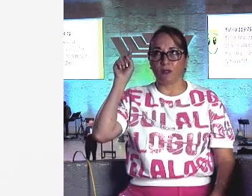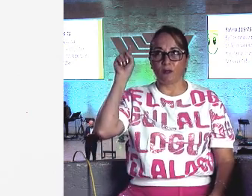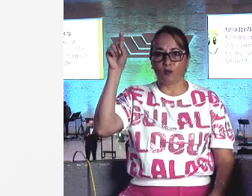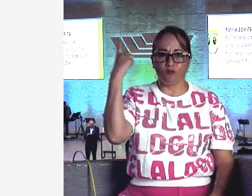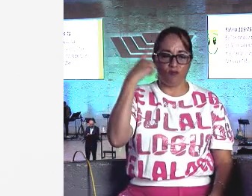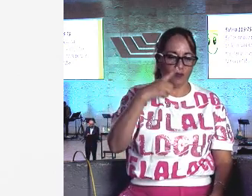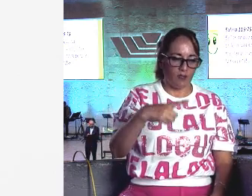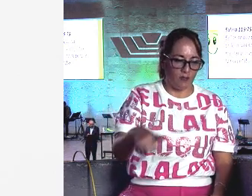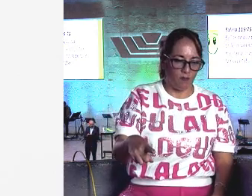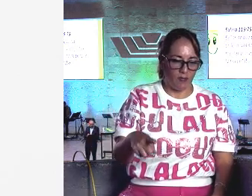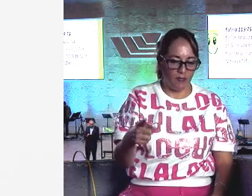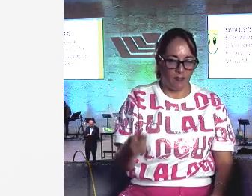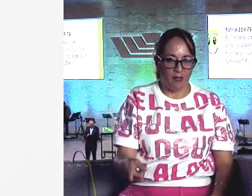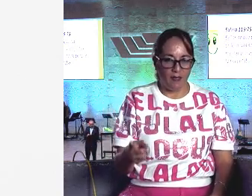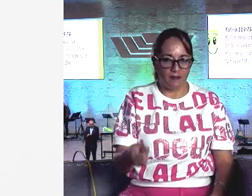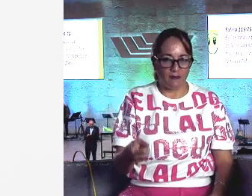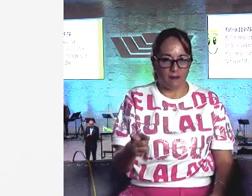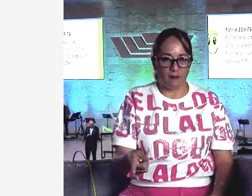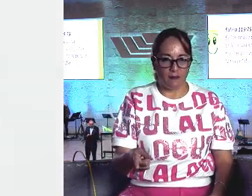necesitaba.